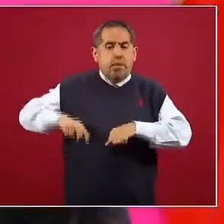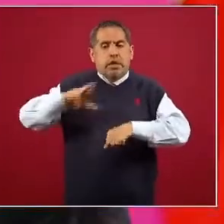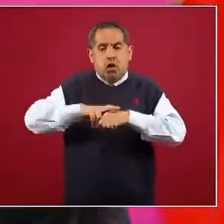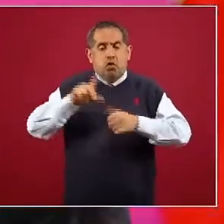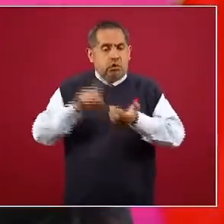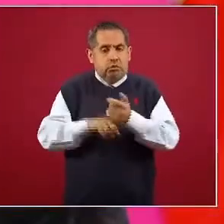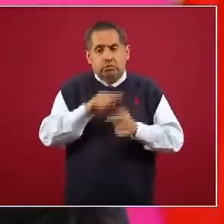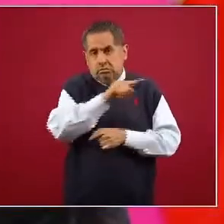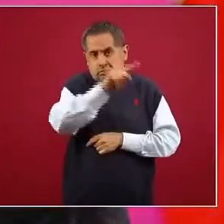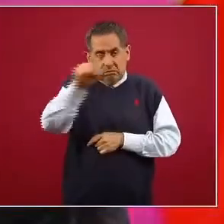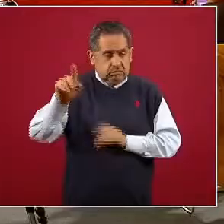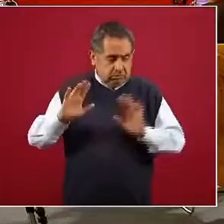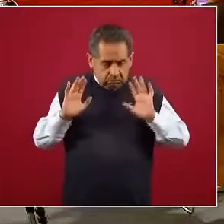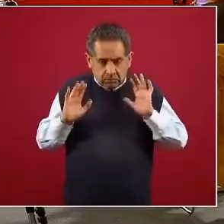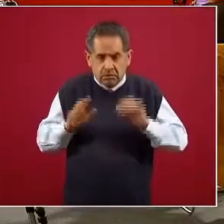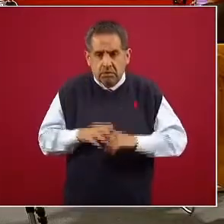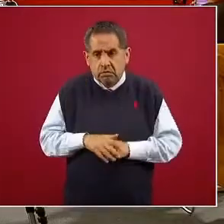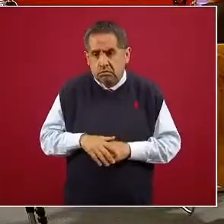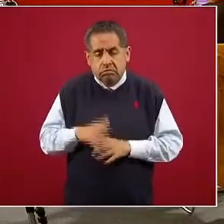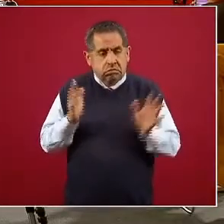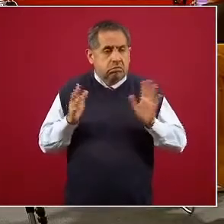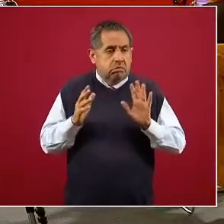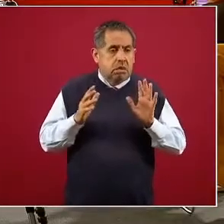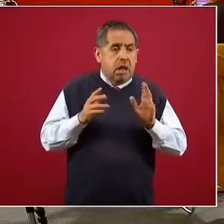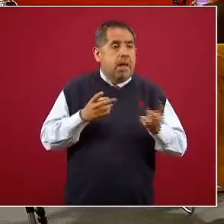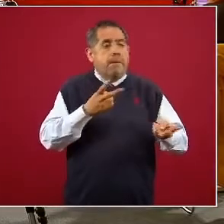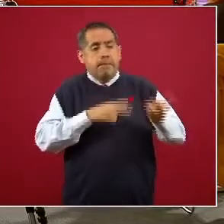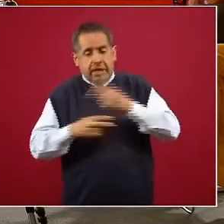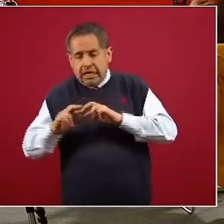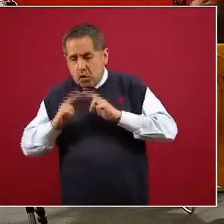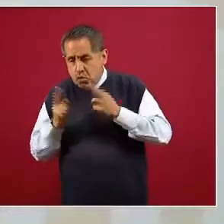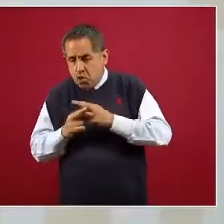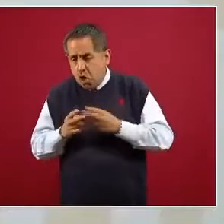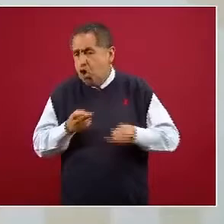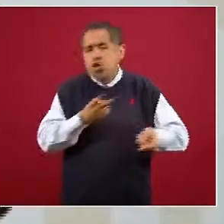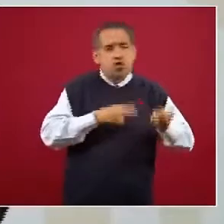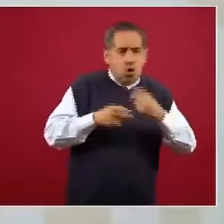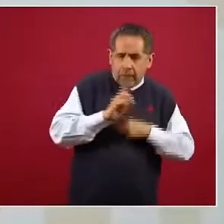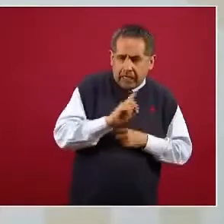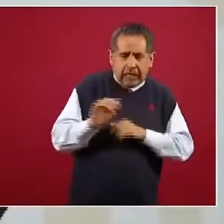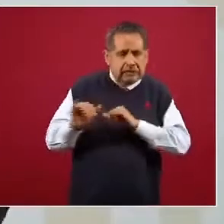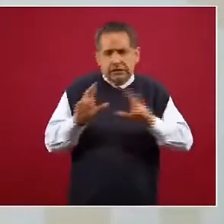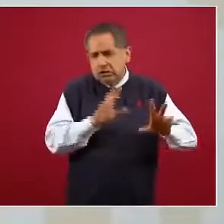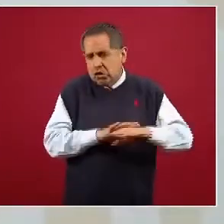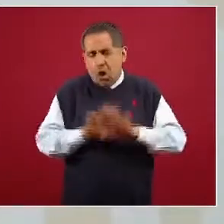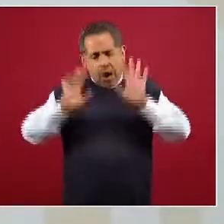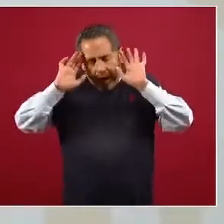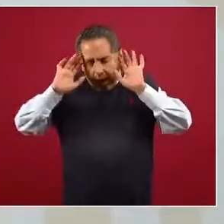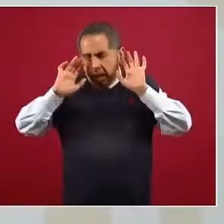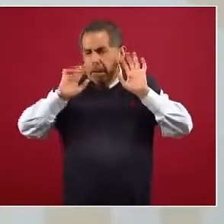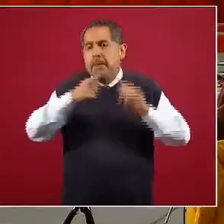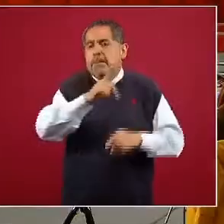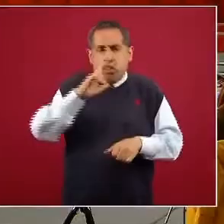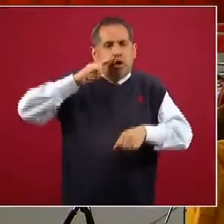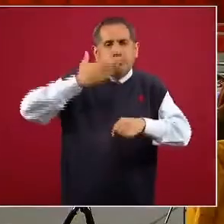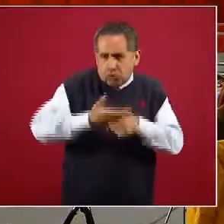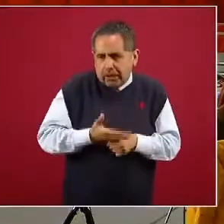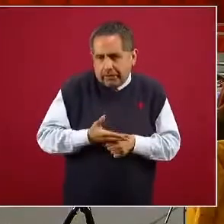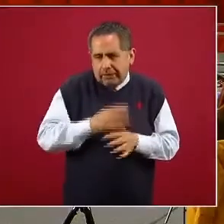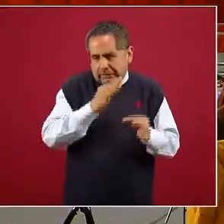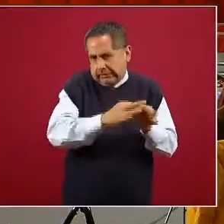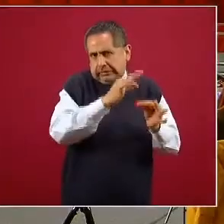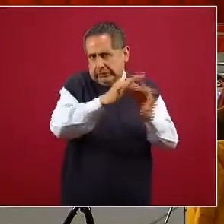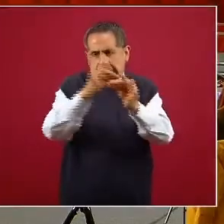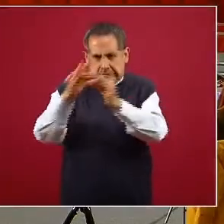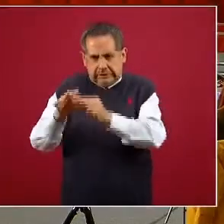del Poder Ejecutivo estatal. Vayan o no vayan a la reunión, declaren después que no, que ellos van a hacer otra cosa, no